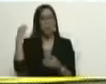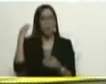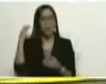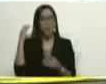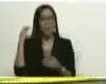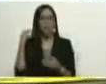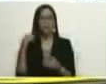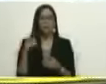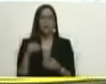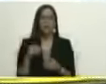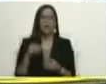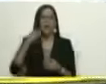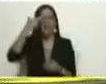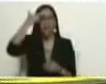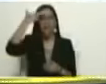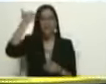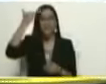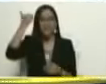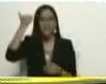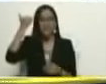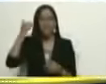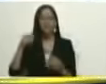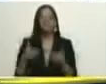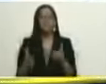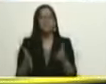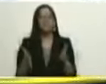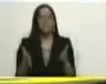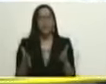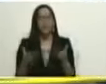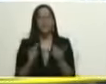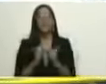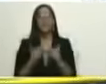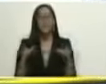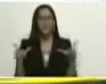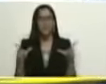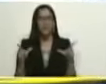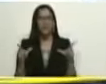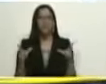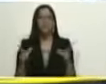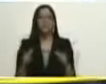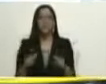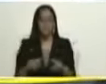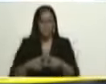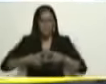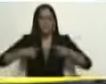por Haití se logró la libertad de buena parte de nuestra América.